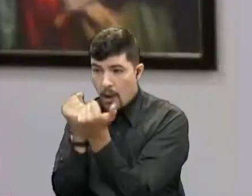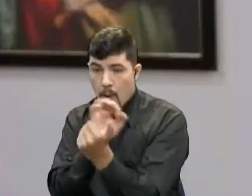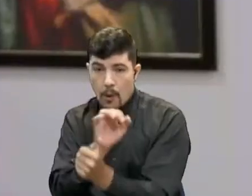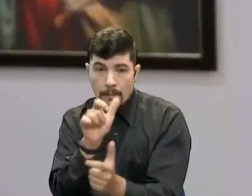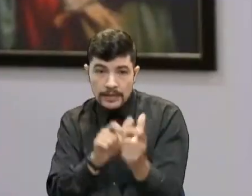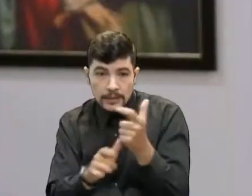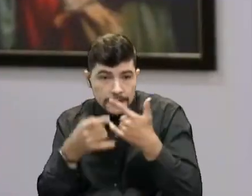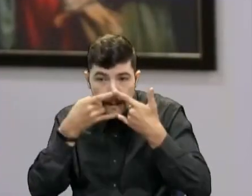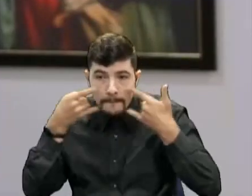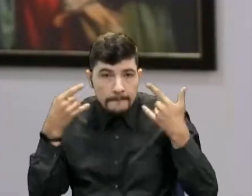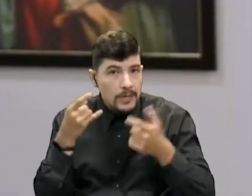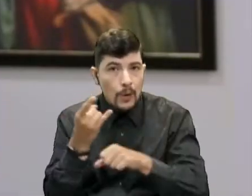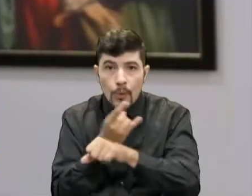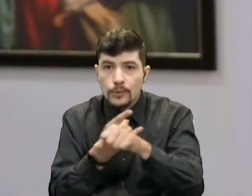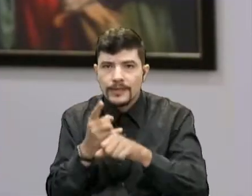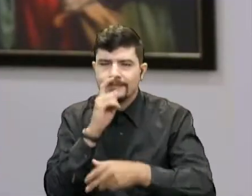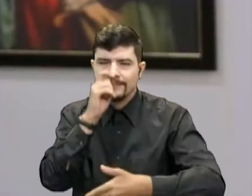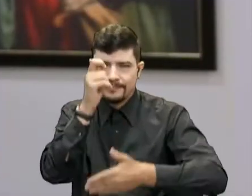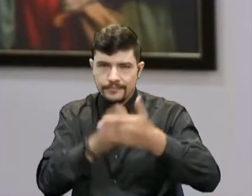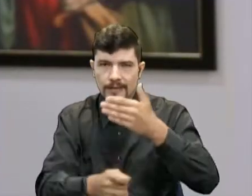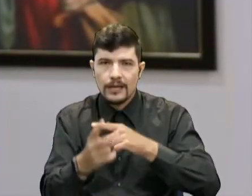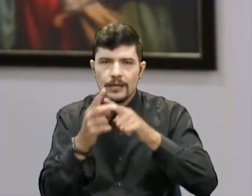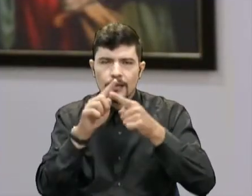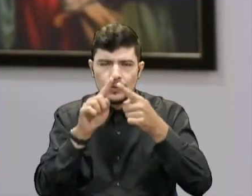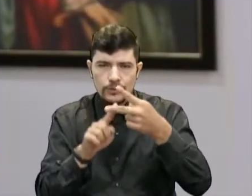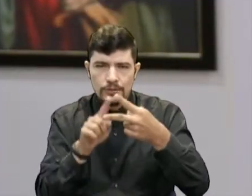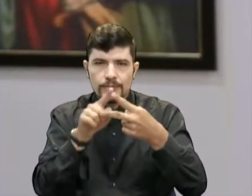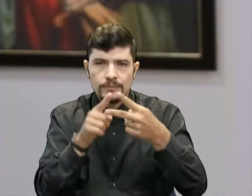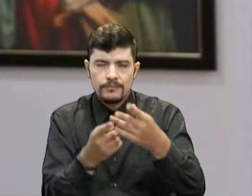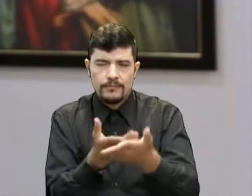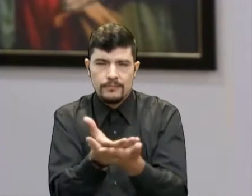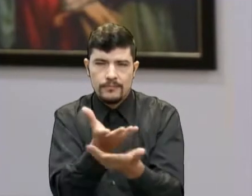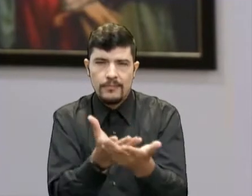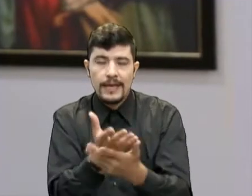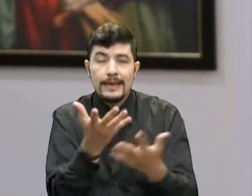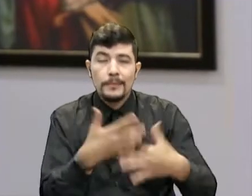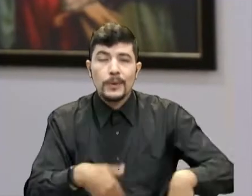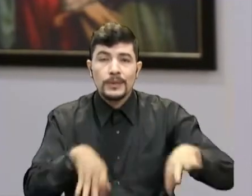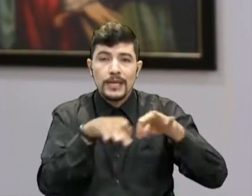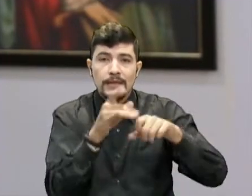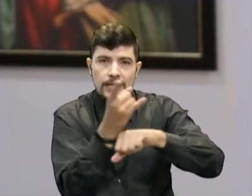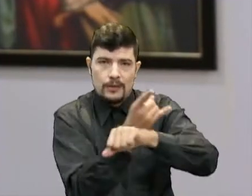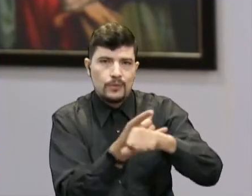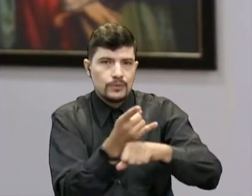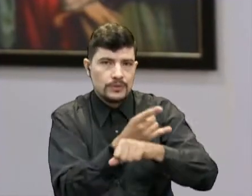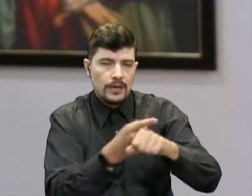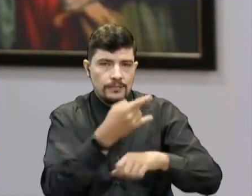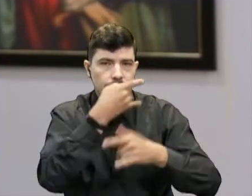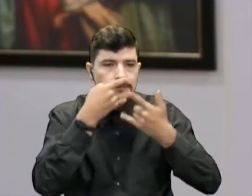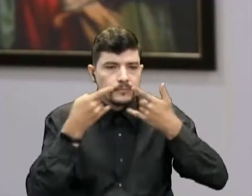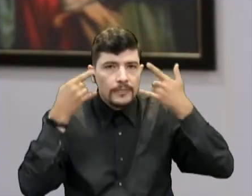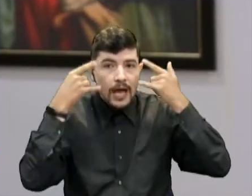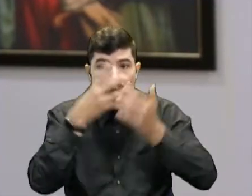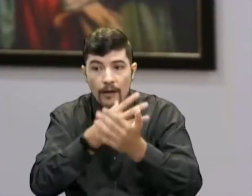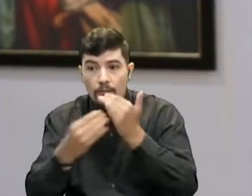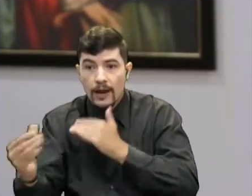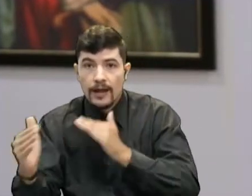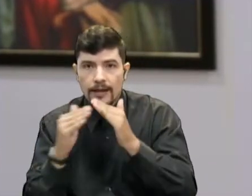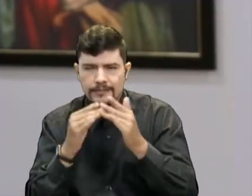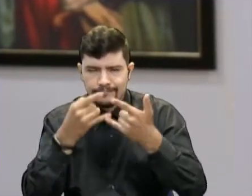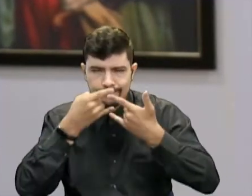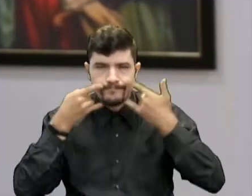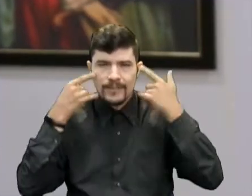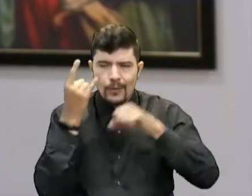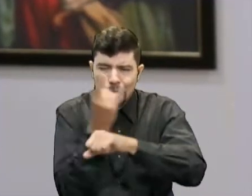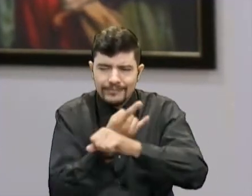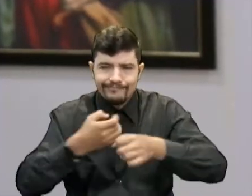mensajes importantes. A la ciudadanía, seguir con el autocuidado. Fundamental usar nuestro tapabocas cuando estamos por fuera de casa y adicionalmente para